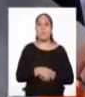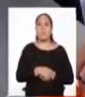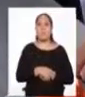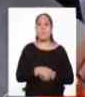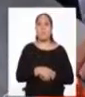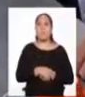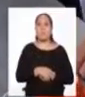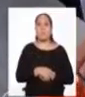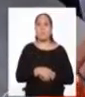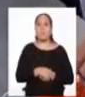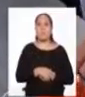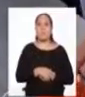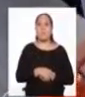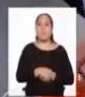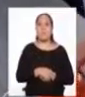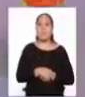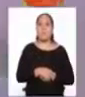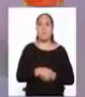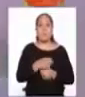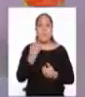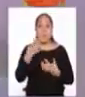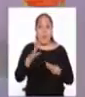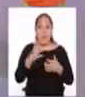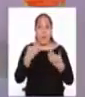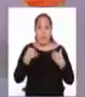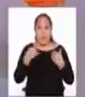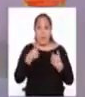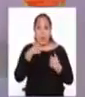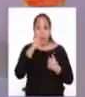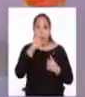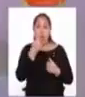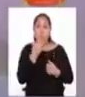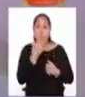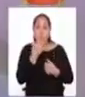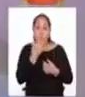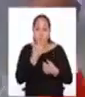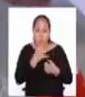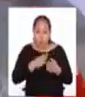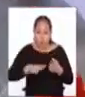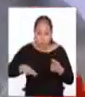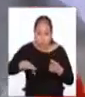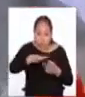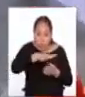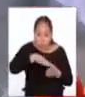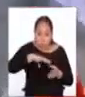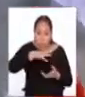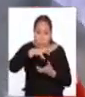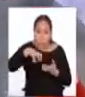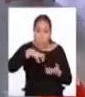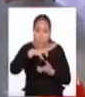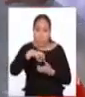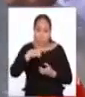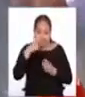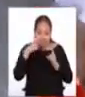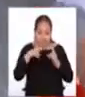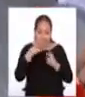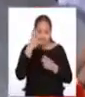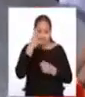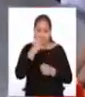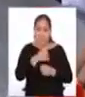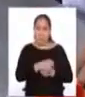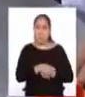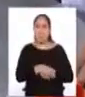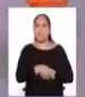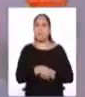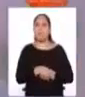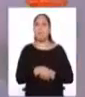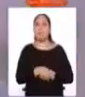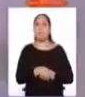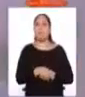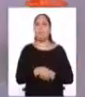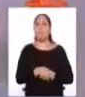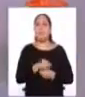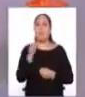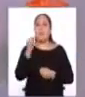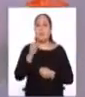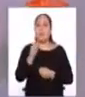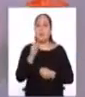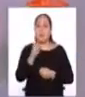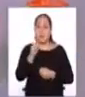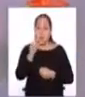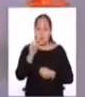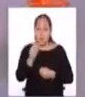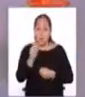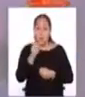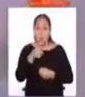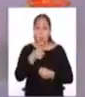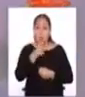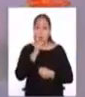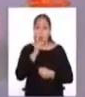Ujú. hasta poder tener un color uniforme. Sí, se ve bonito. Está Muy bonito. bien, Isaac. Esta pequeña